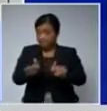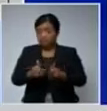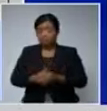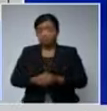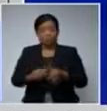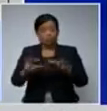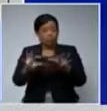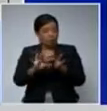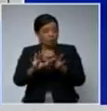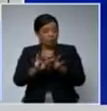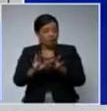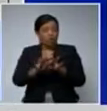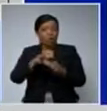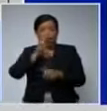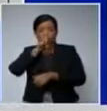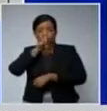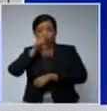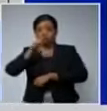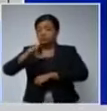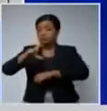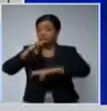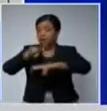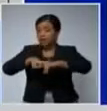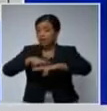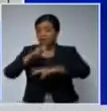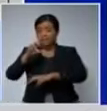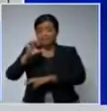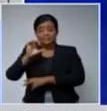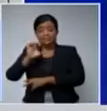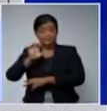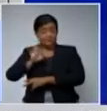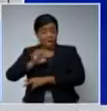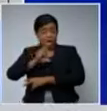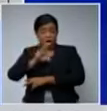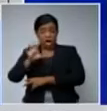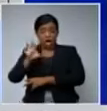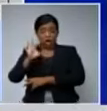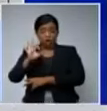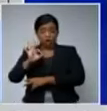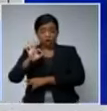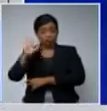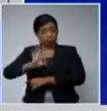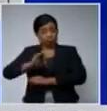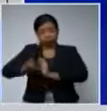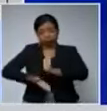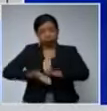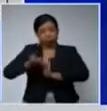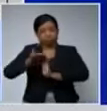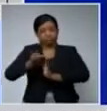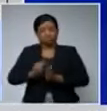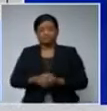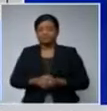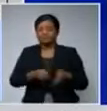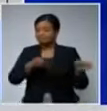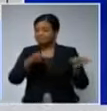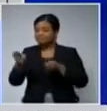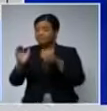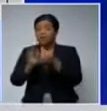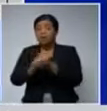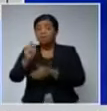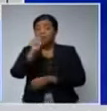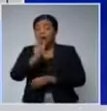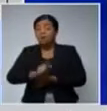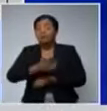Guanabacoa, Centro Habana y Cerro, con las tasas más elevadas. Mayabeque, que parece por